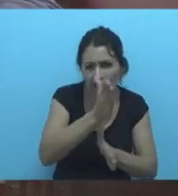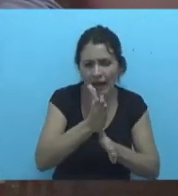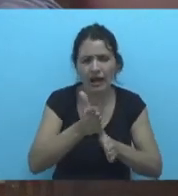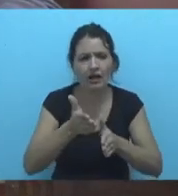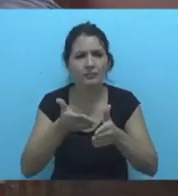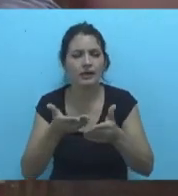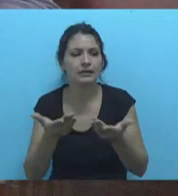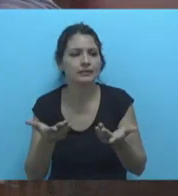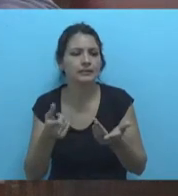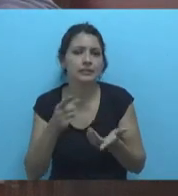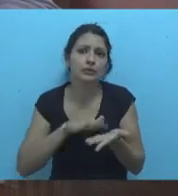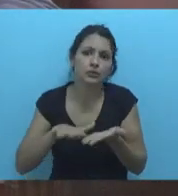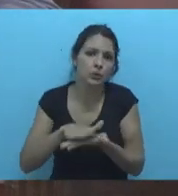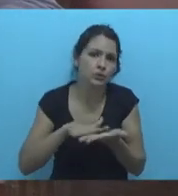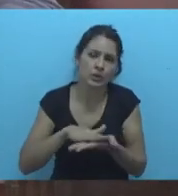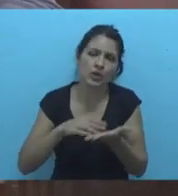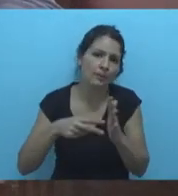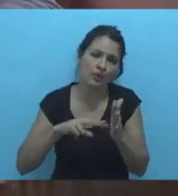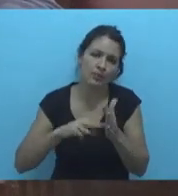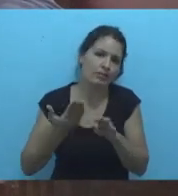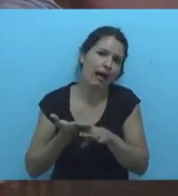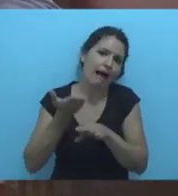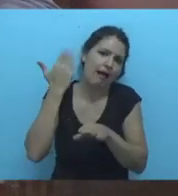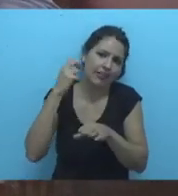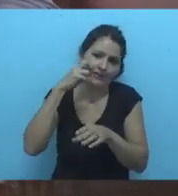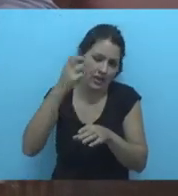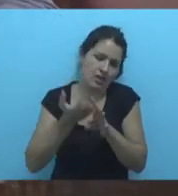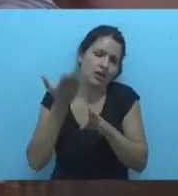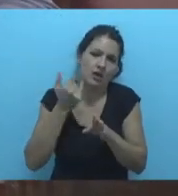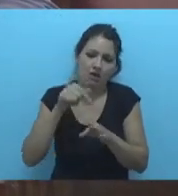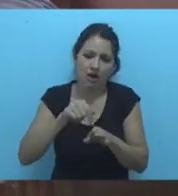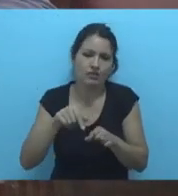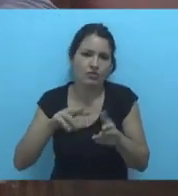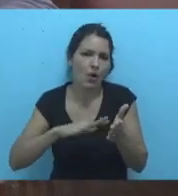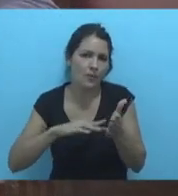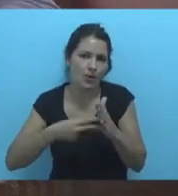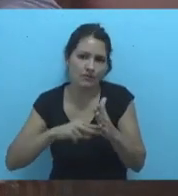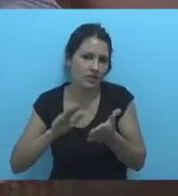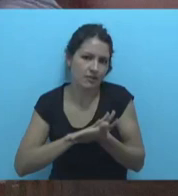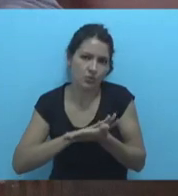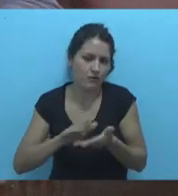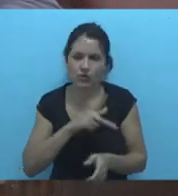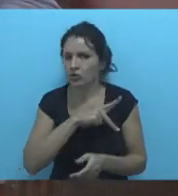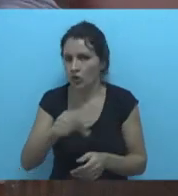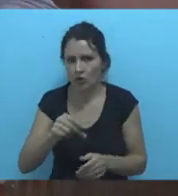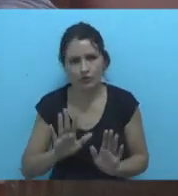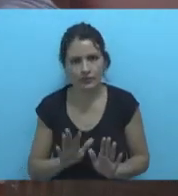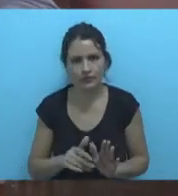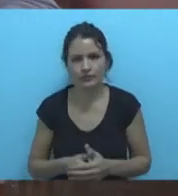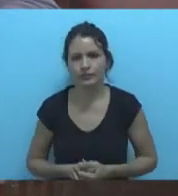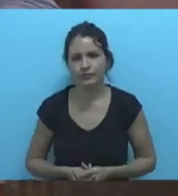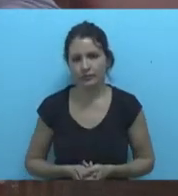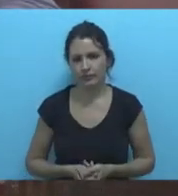Nosotros preferimos hacer, no responsabilizar, pero no se puede tomar la historia institucional de la provincia a partir del 11 de diciembre del 2019